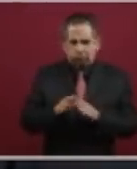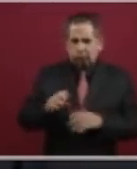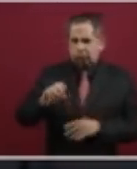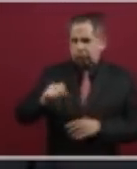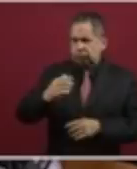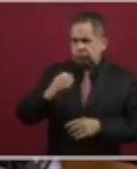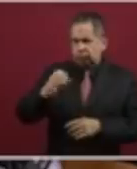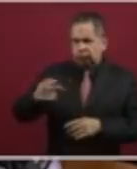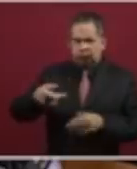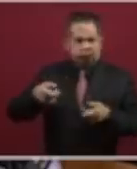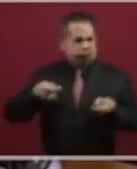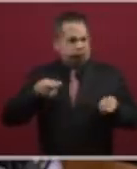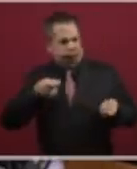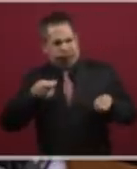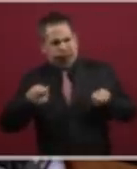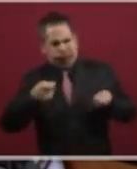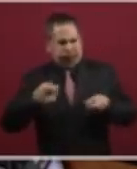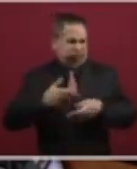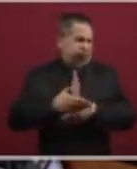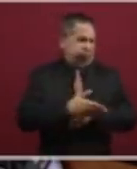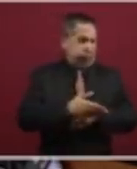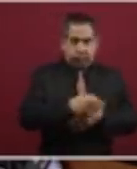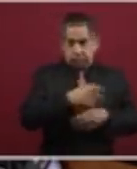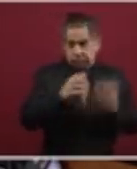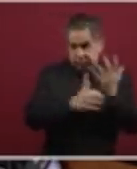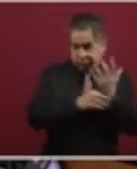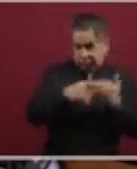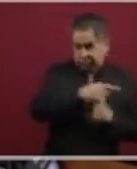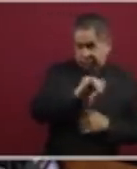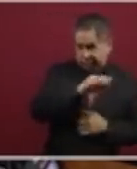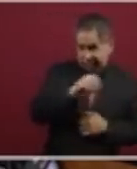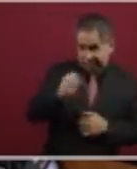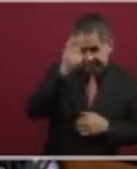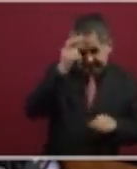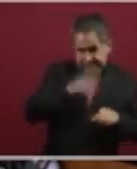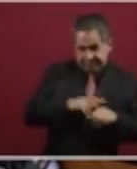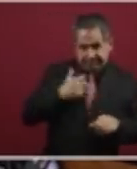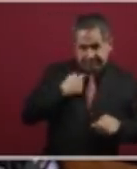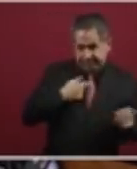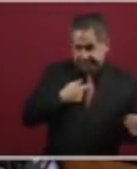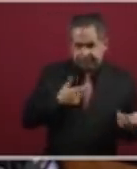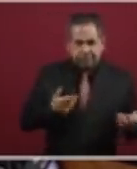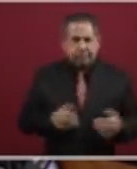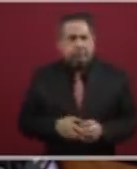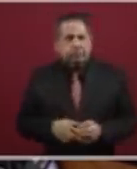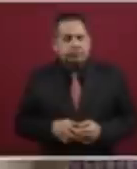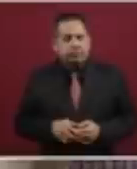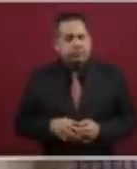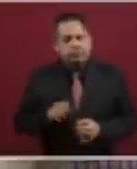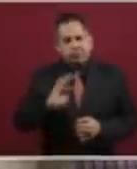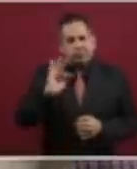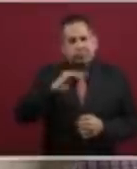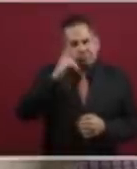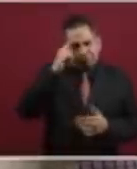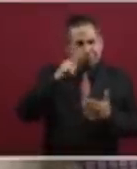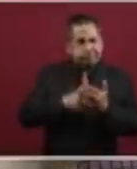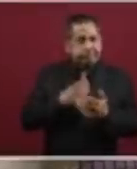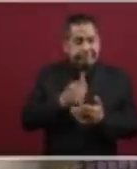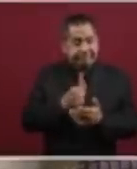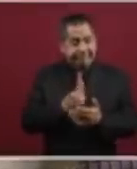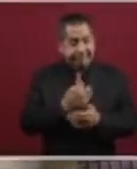Hacienda como lo planteó en su renuncia? Y bueno, y finalmente, ¿no cree que esta situación pueda